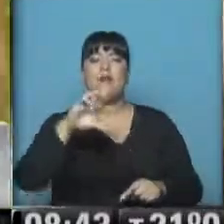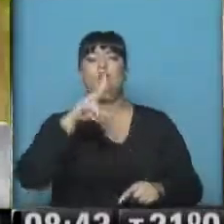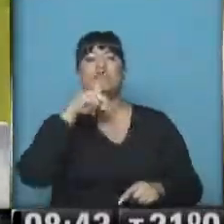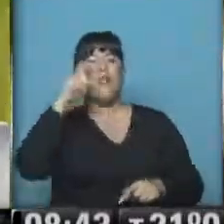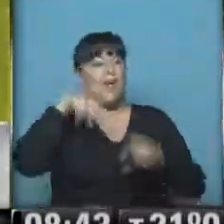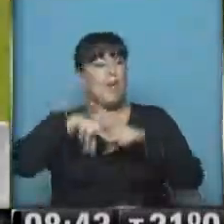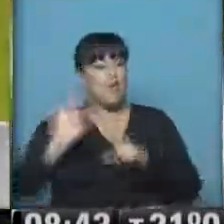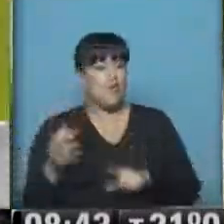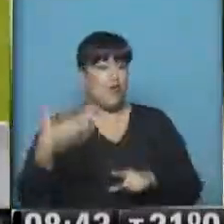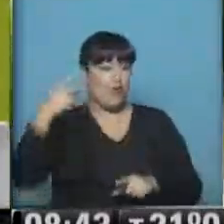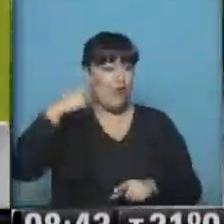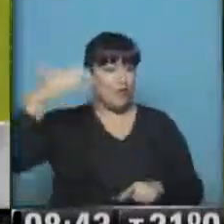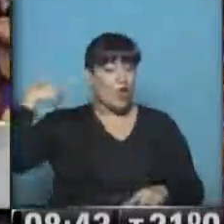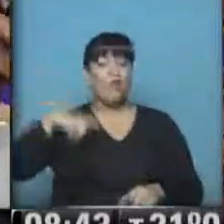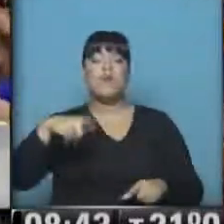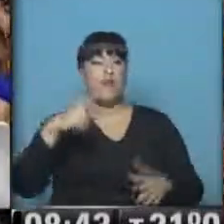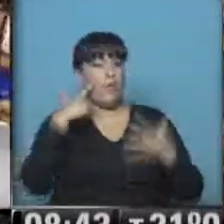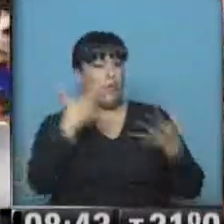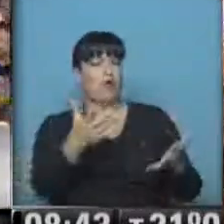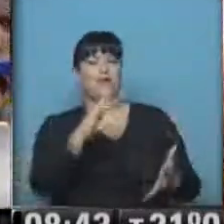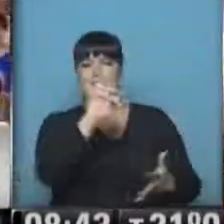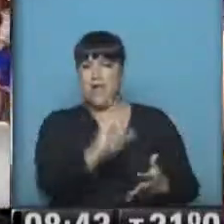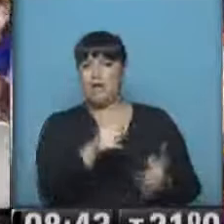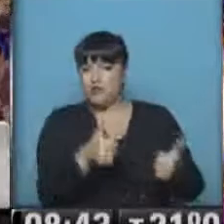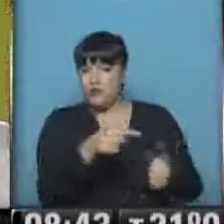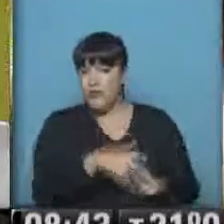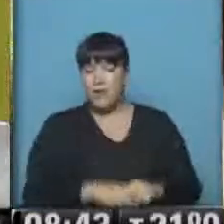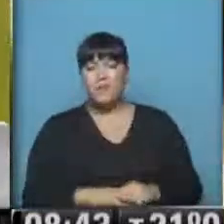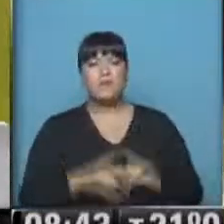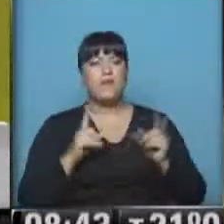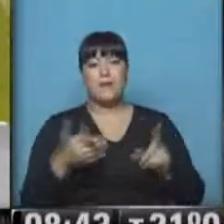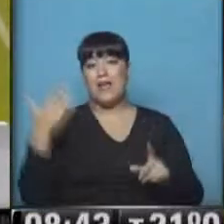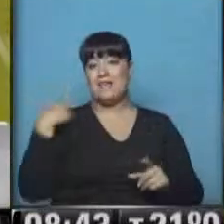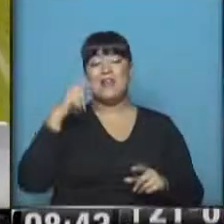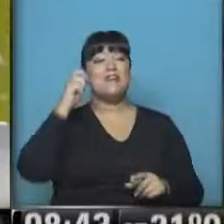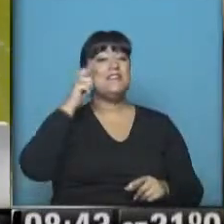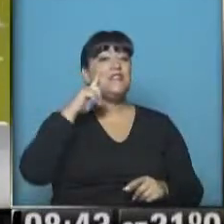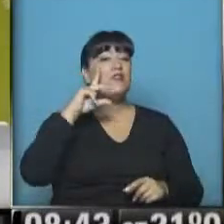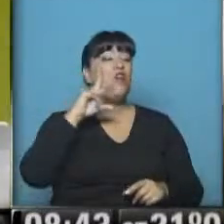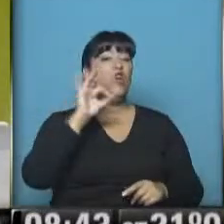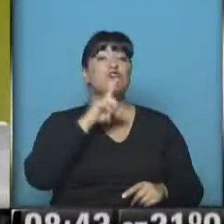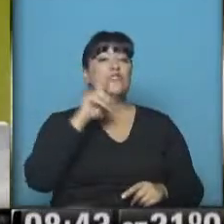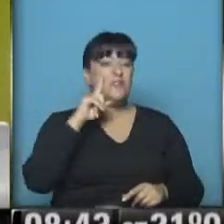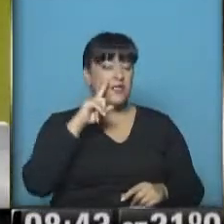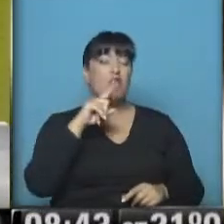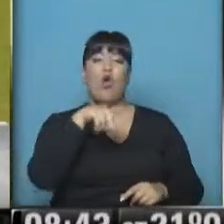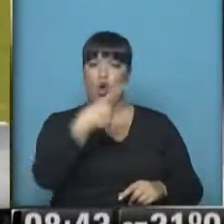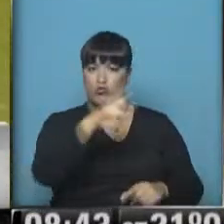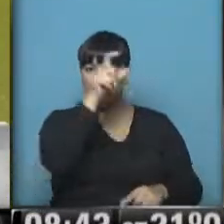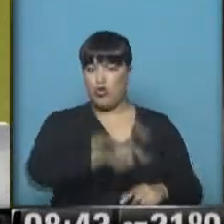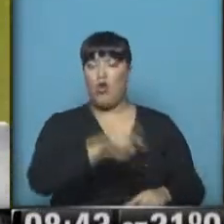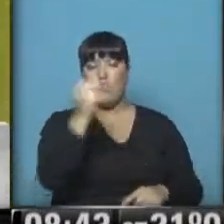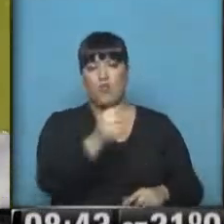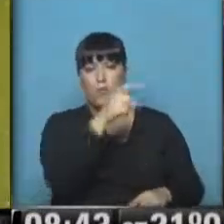el otro día, dio muestra de esto que estoy diciendo. Y ayer, Gigliotti, otra de las cartas importantes,